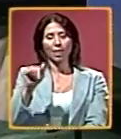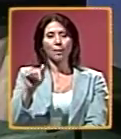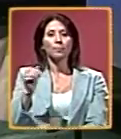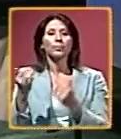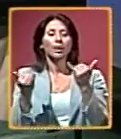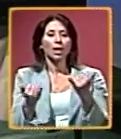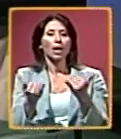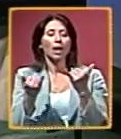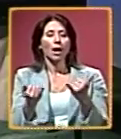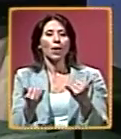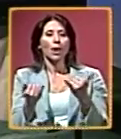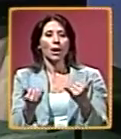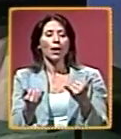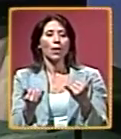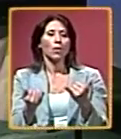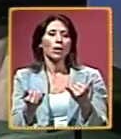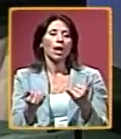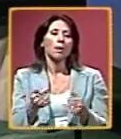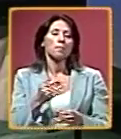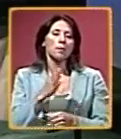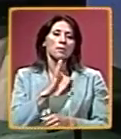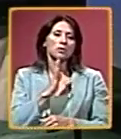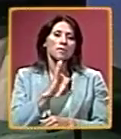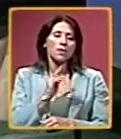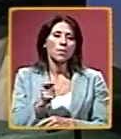poco, doña Yoconda, a